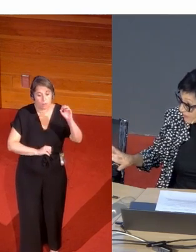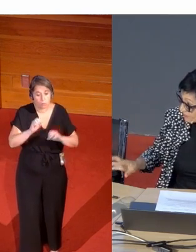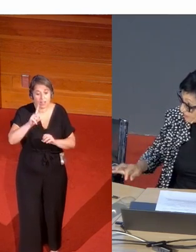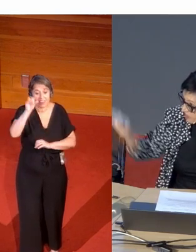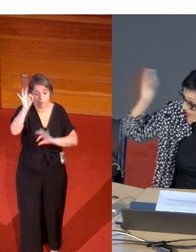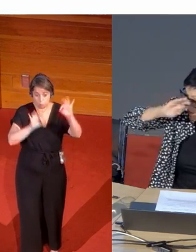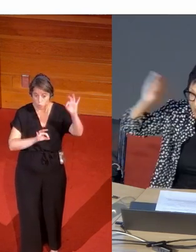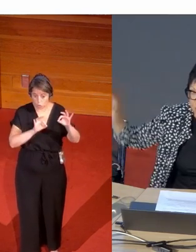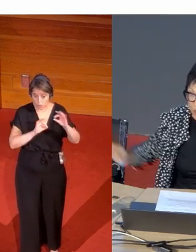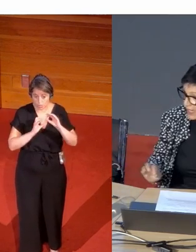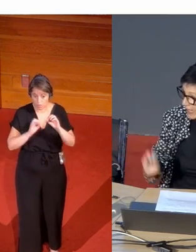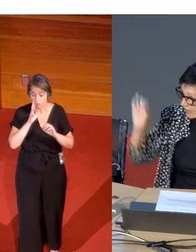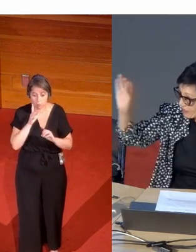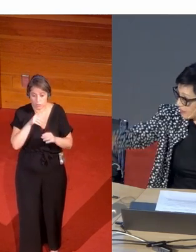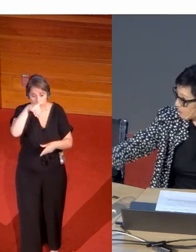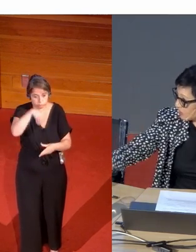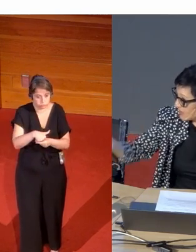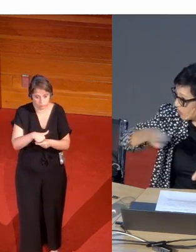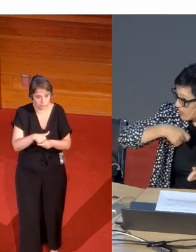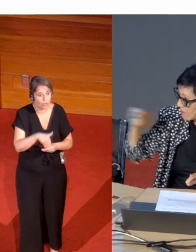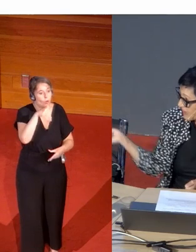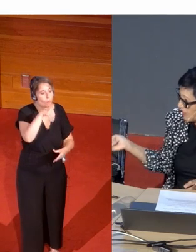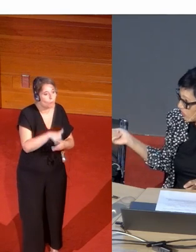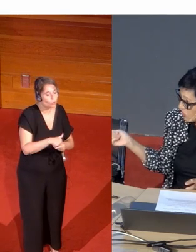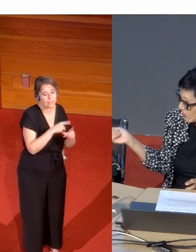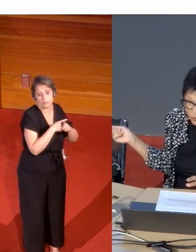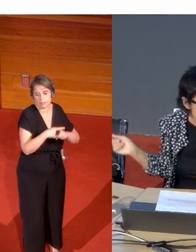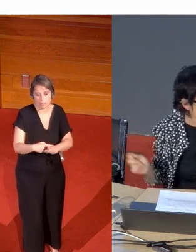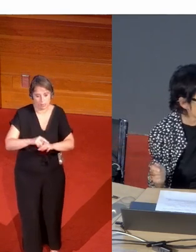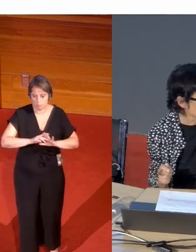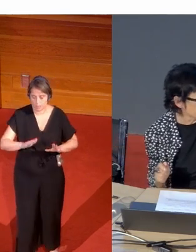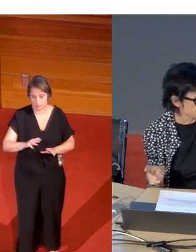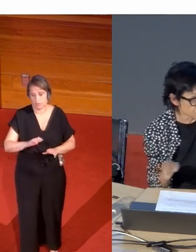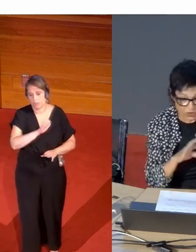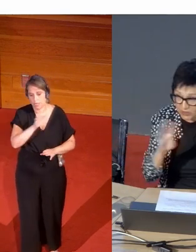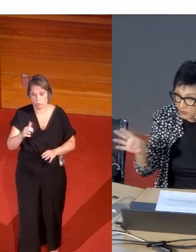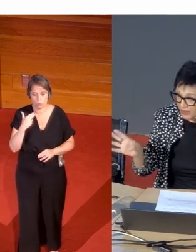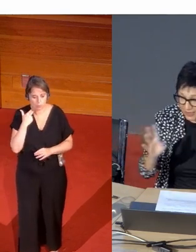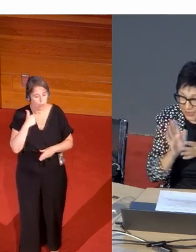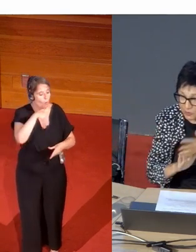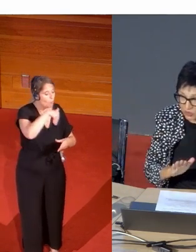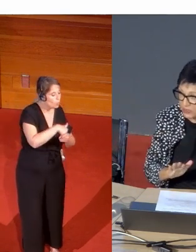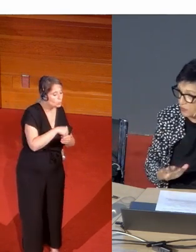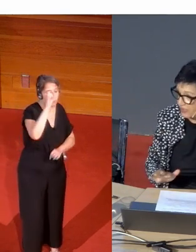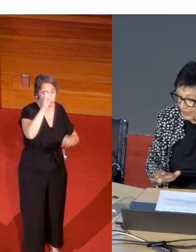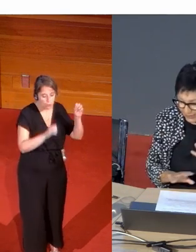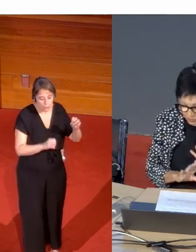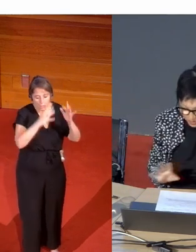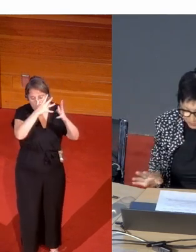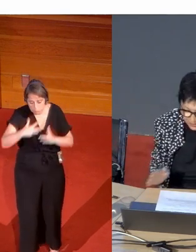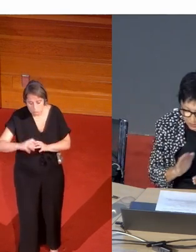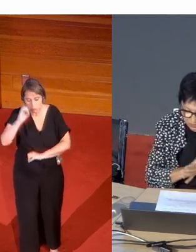100% porque es de marcación única votas y luego se reparten los eurodiputados tantos votos tanto porcentaje de votos tanto